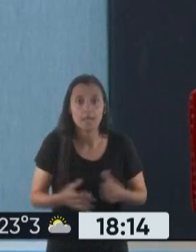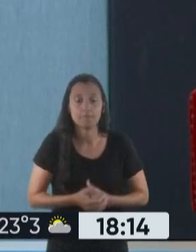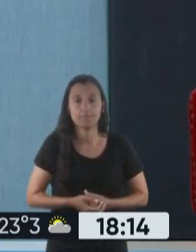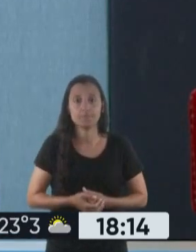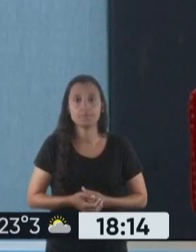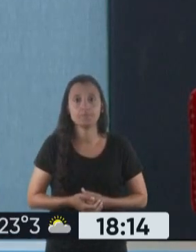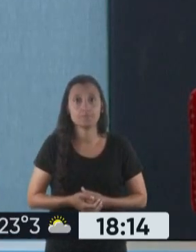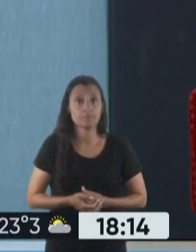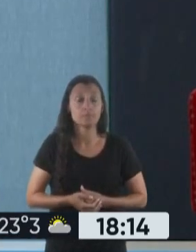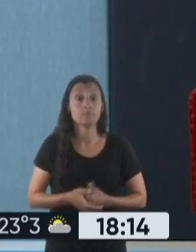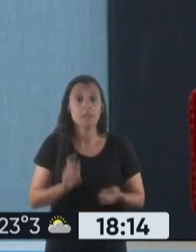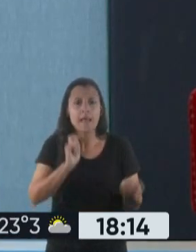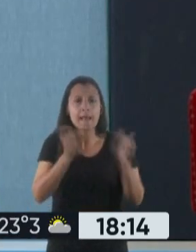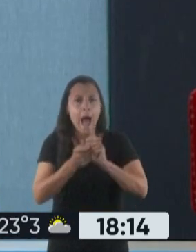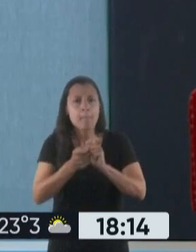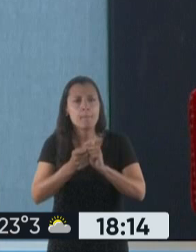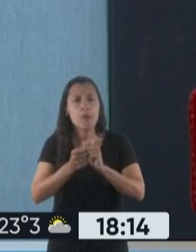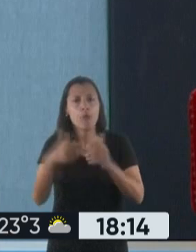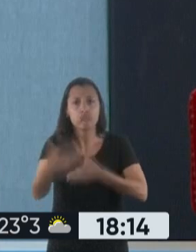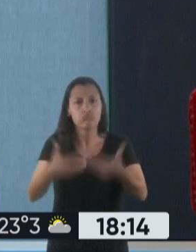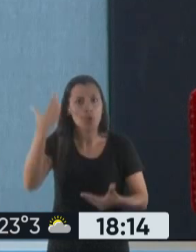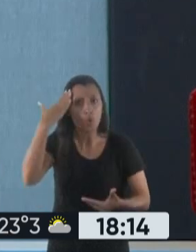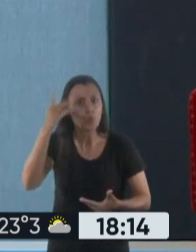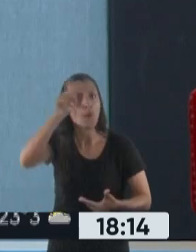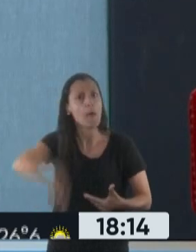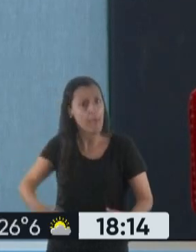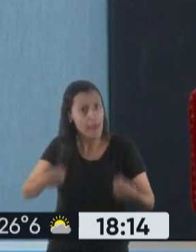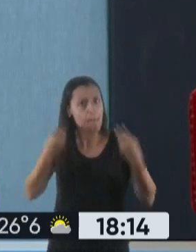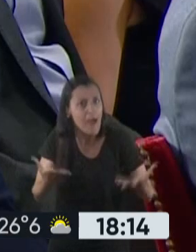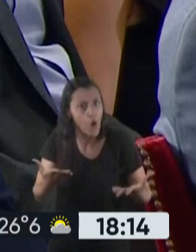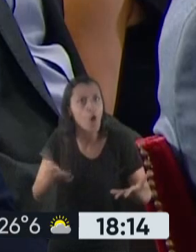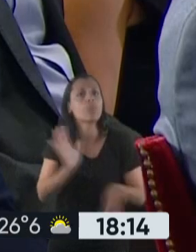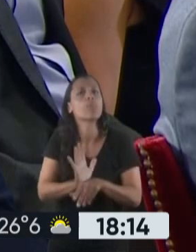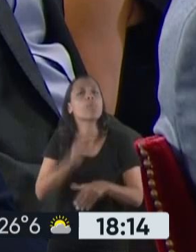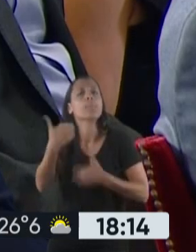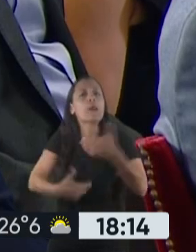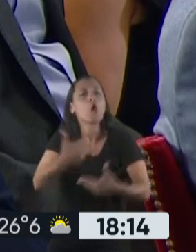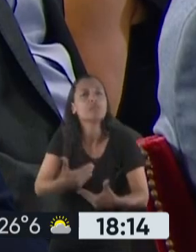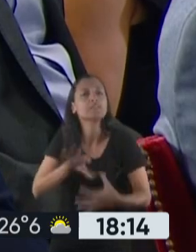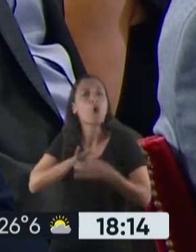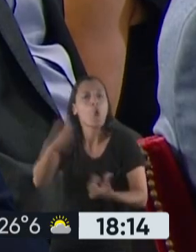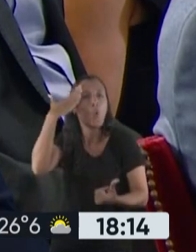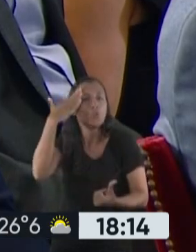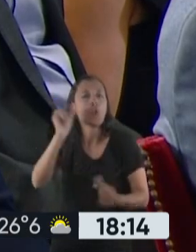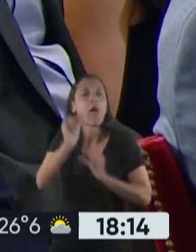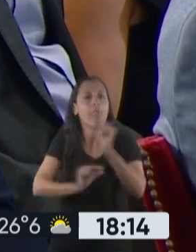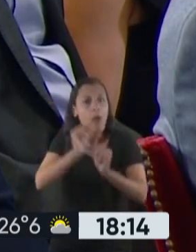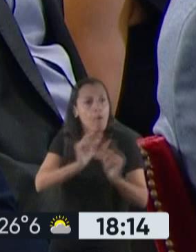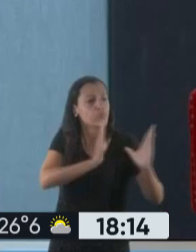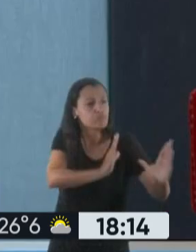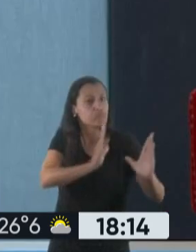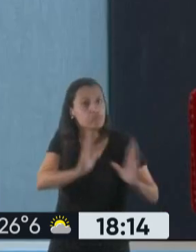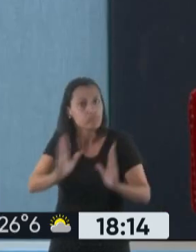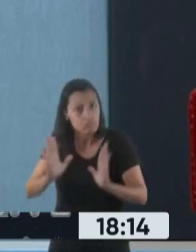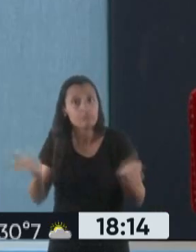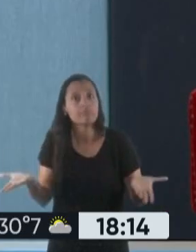Porque es para mejor. Es un proceso cultural que pone las cosas en su lugar.